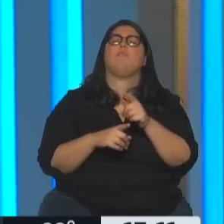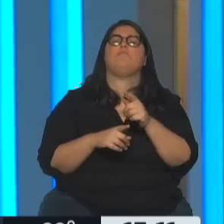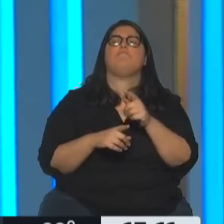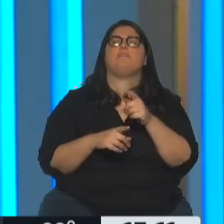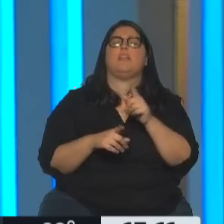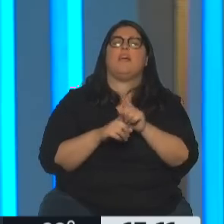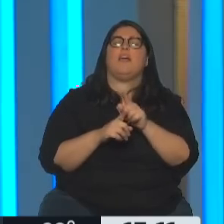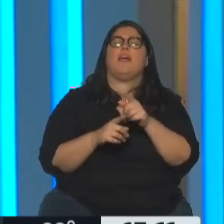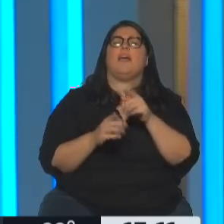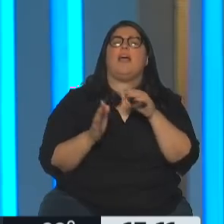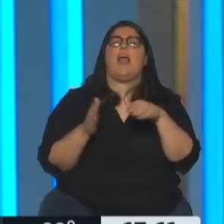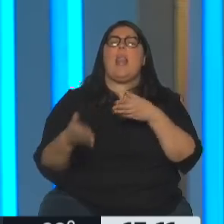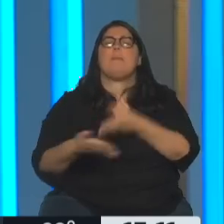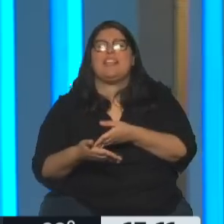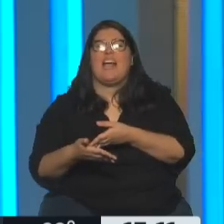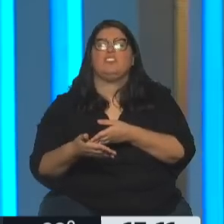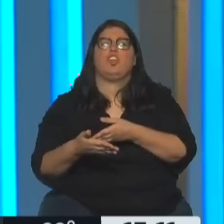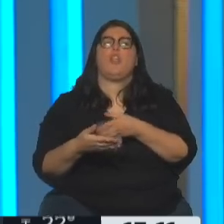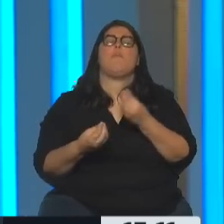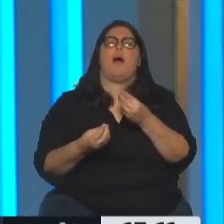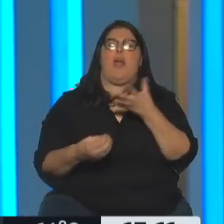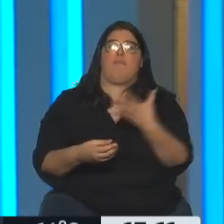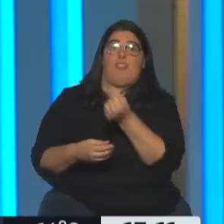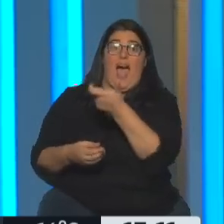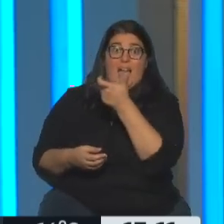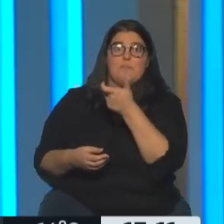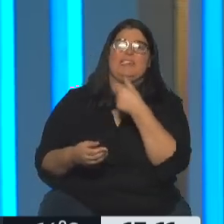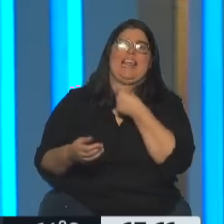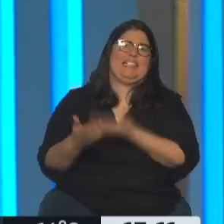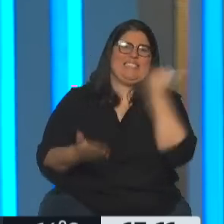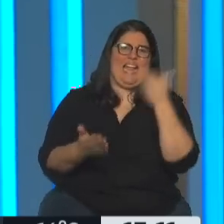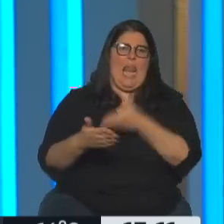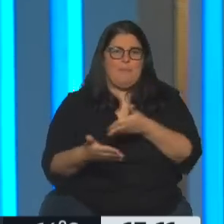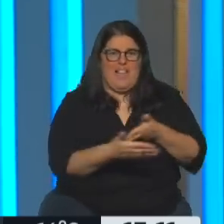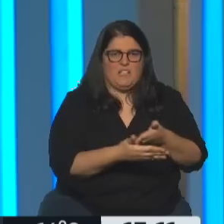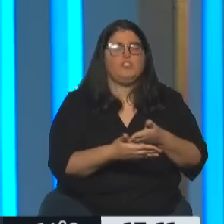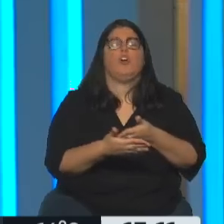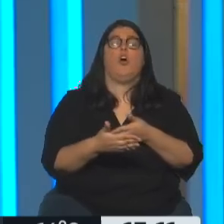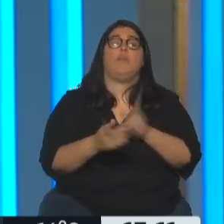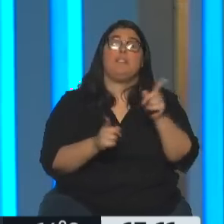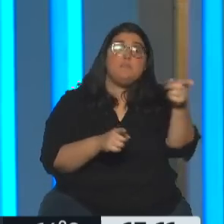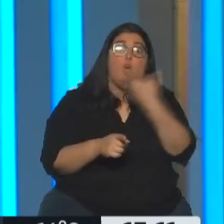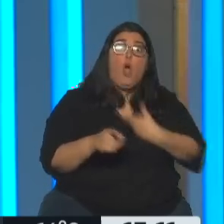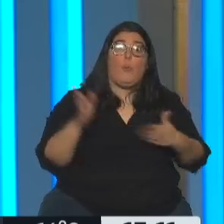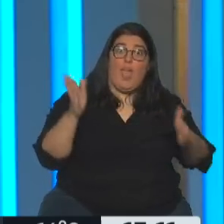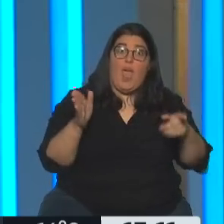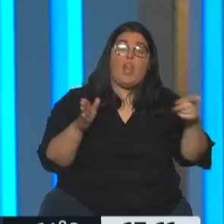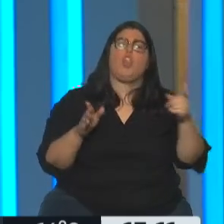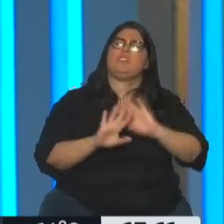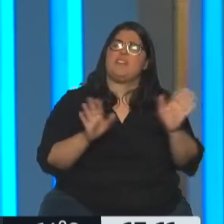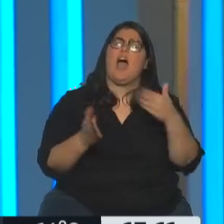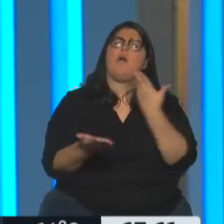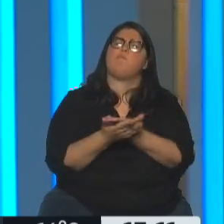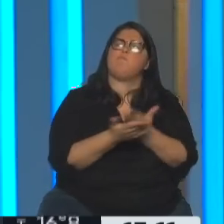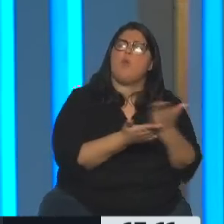más pueda, ¿no?, para el acceso a las armas. De hecho, durante su gestión ha presentado varias